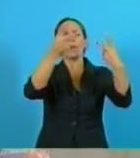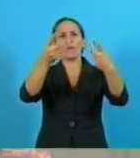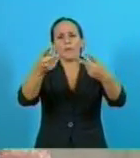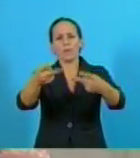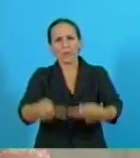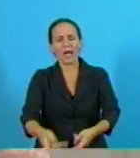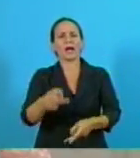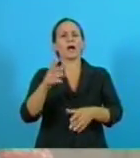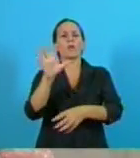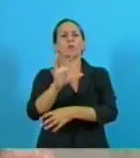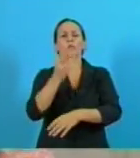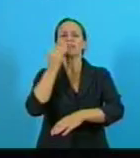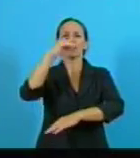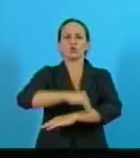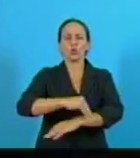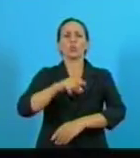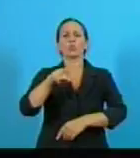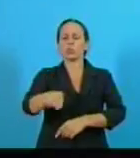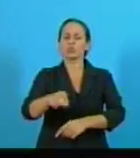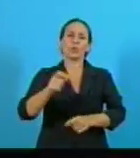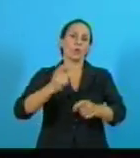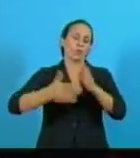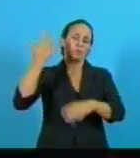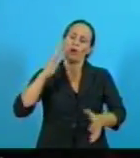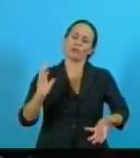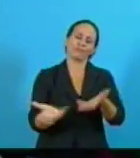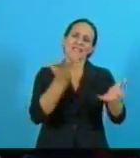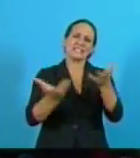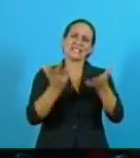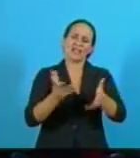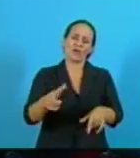el incendio que sufre nuestra querida hermana patagónica.